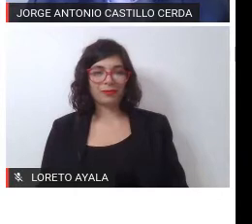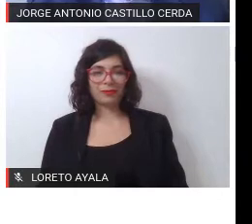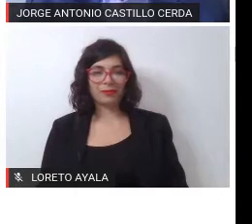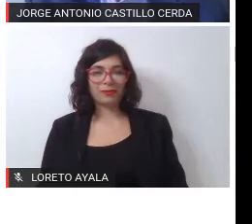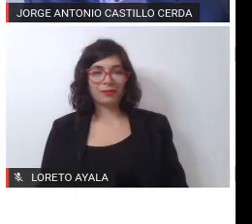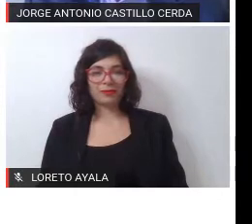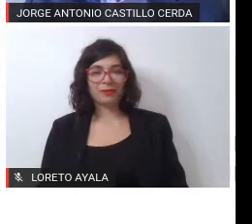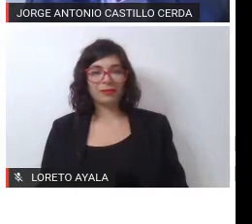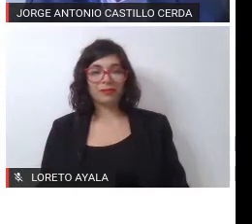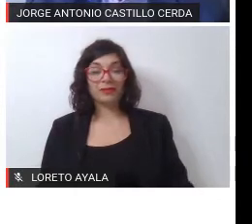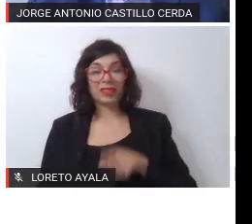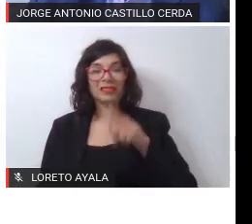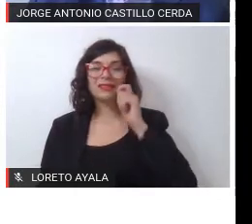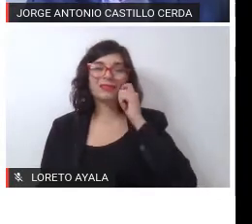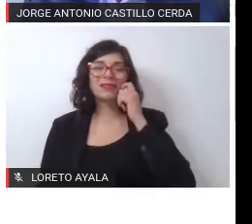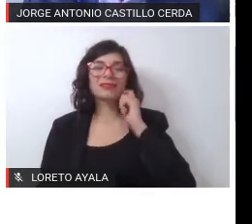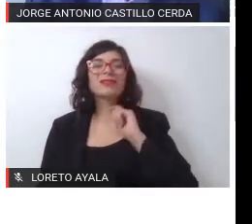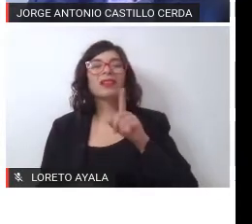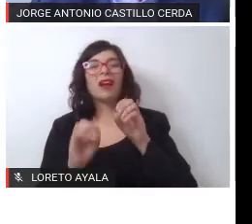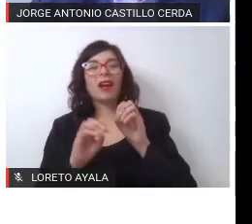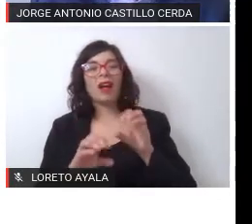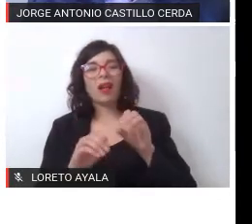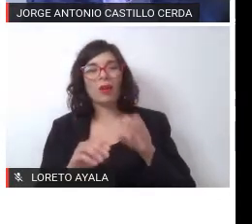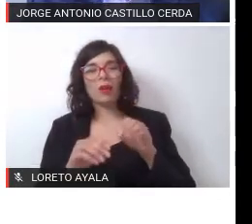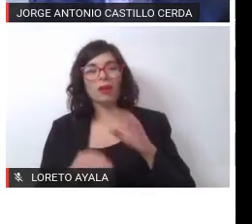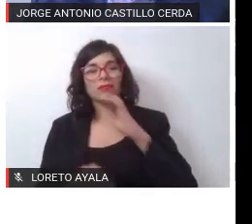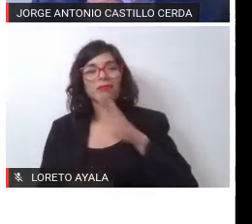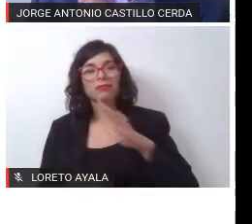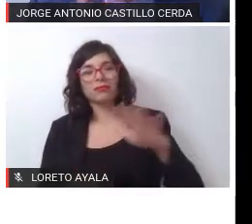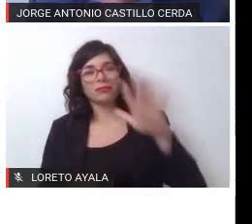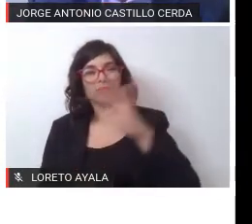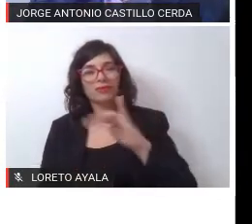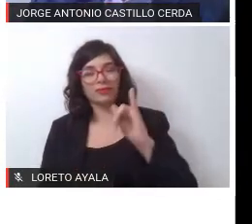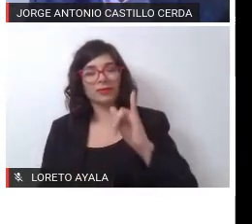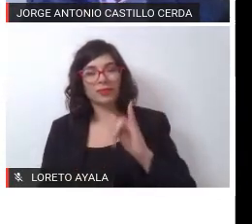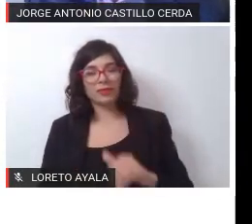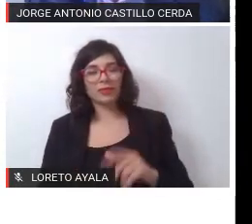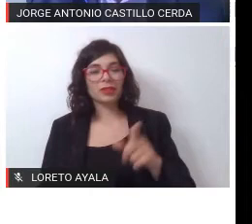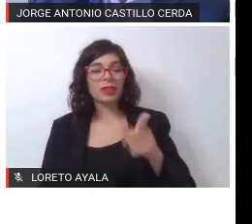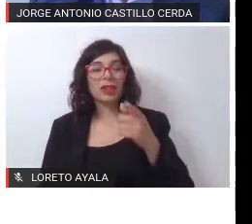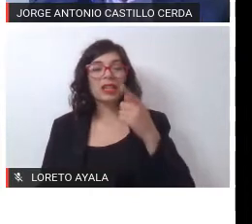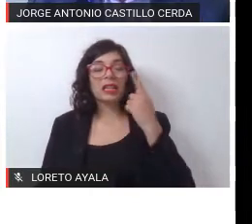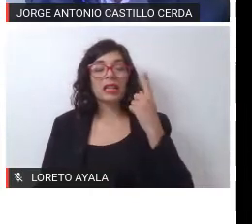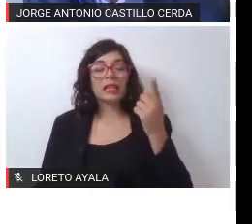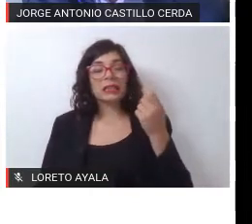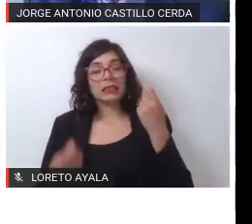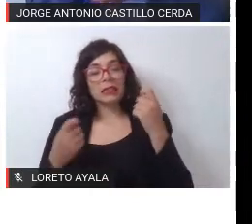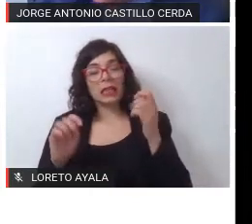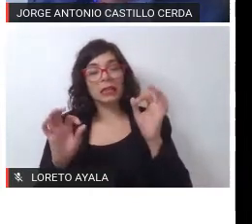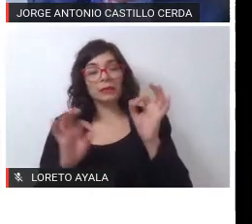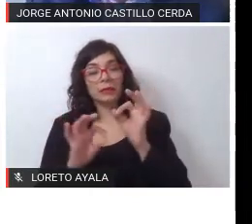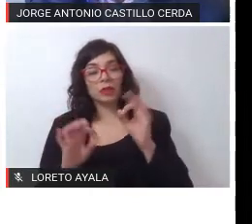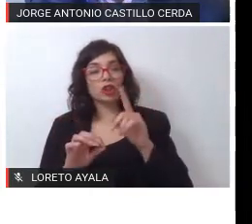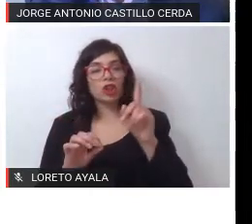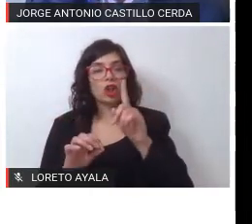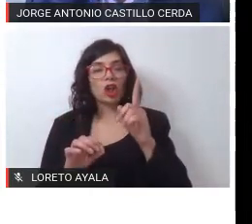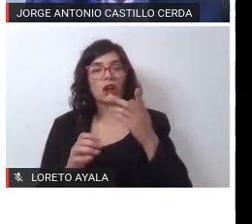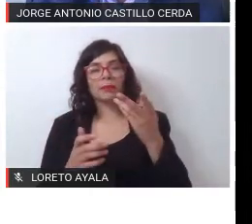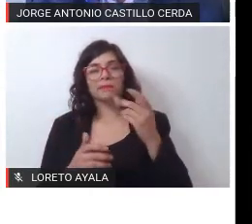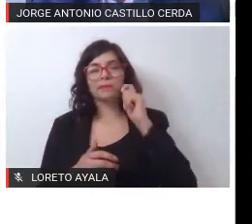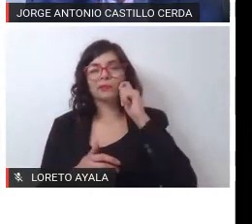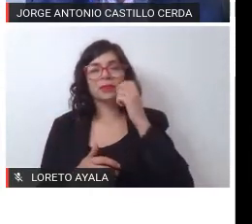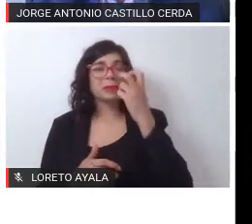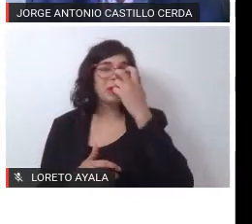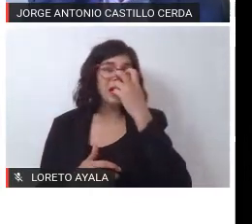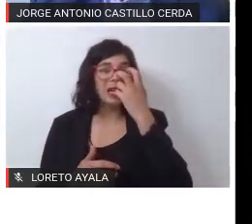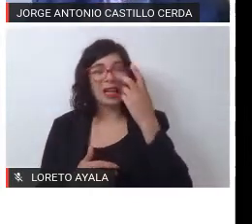rural. He hecho un esfuerzo por no caricaturizar la educación rural, que podríamos caer en ese